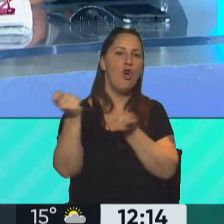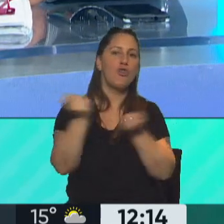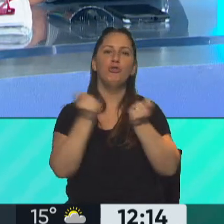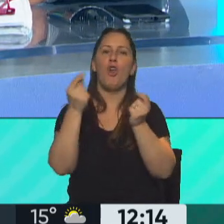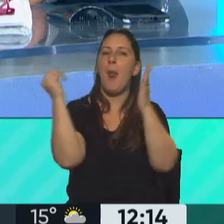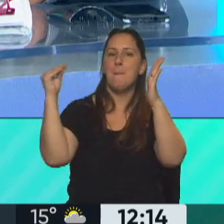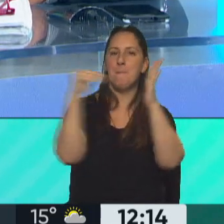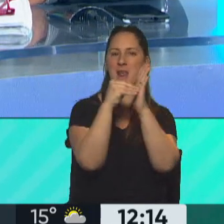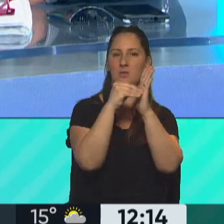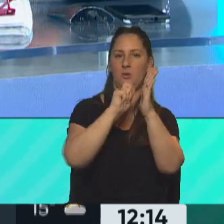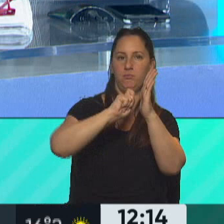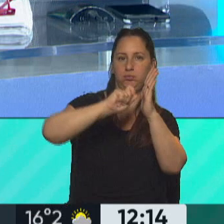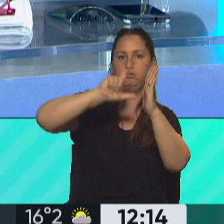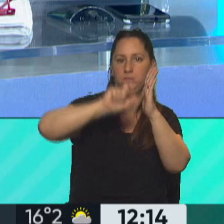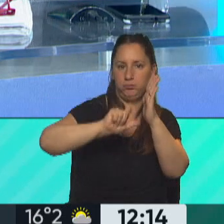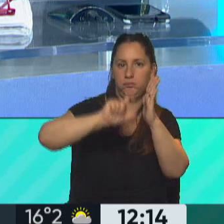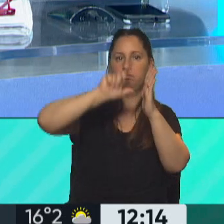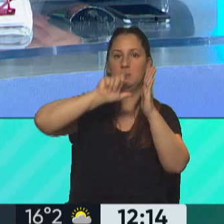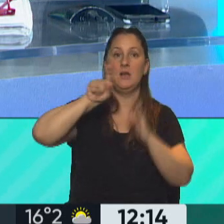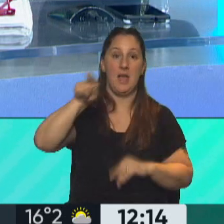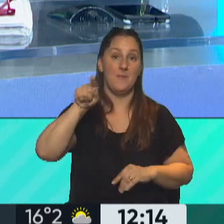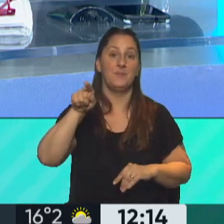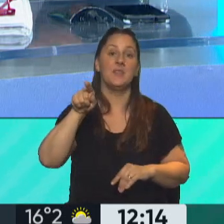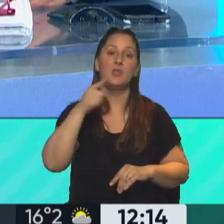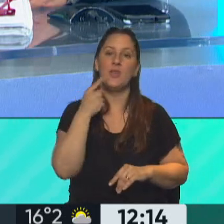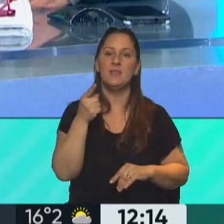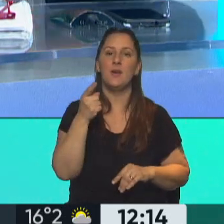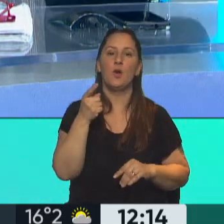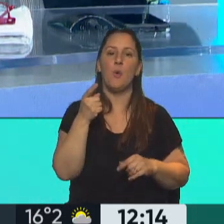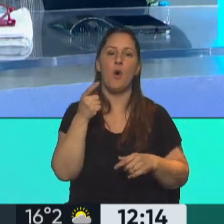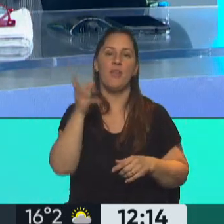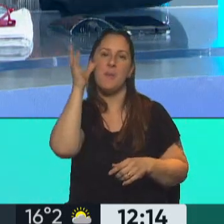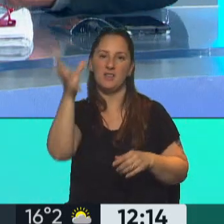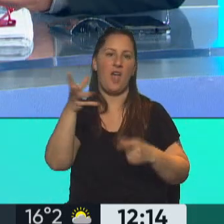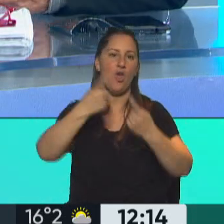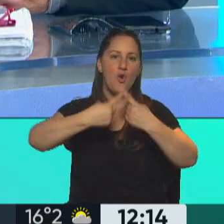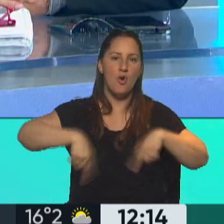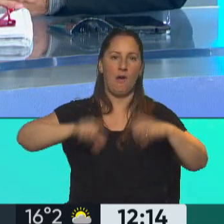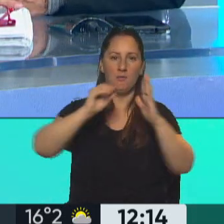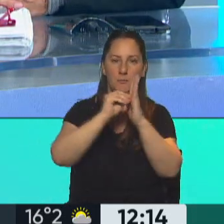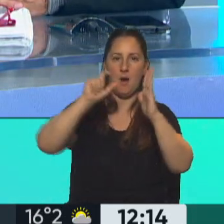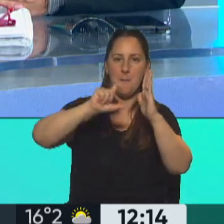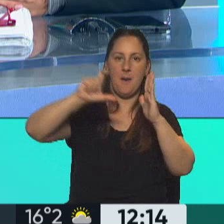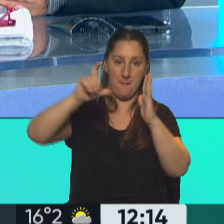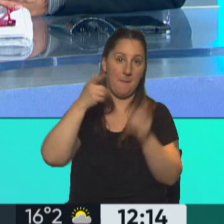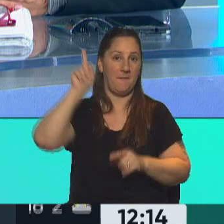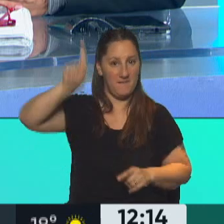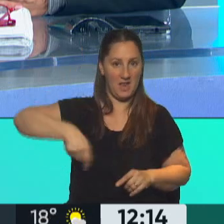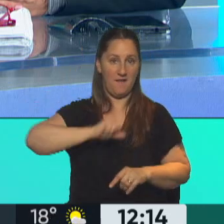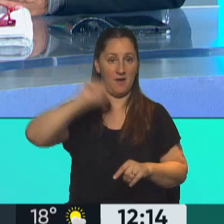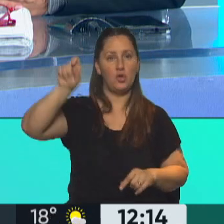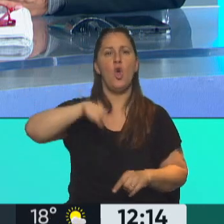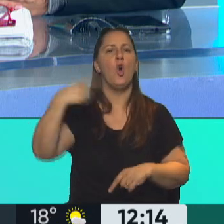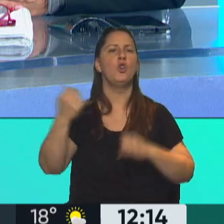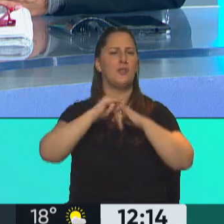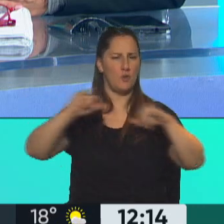monetaristas que señalan que es la excesiva emisión lo que provoca la inflación. Y otro dato que los vamos a estar